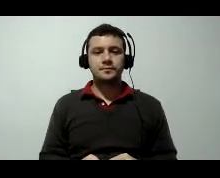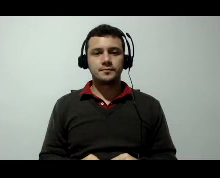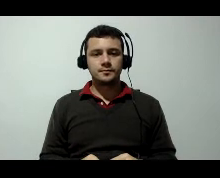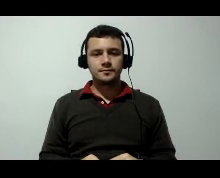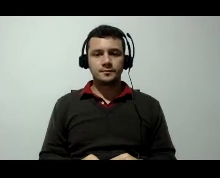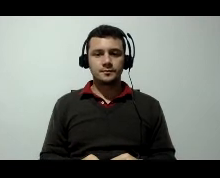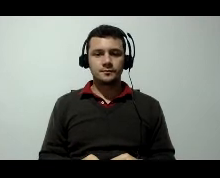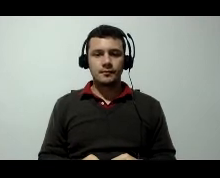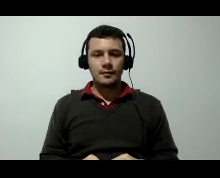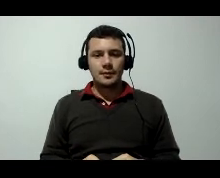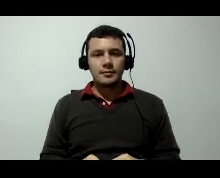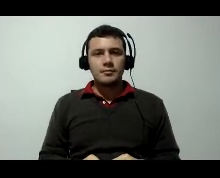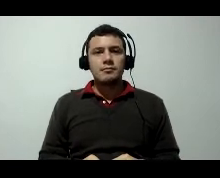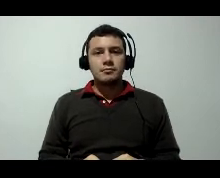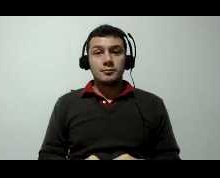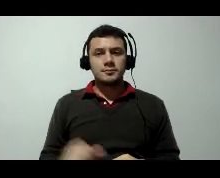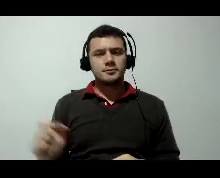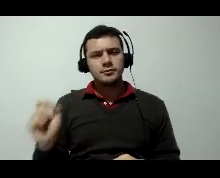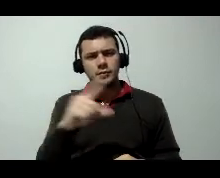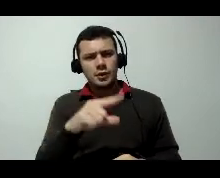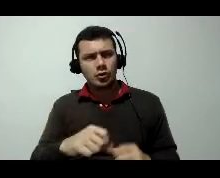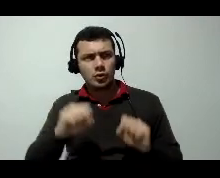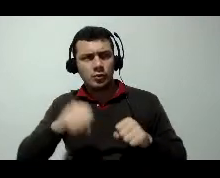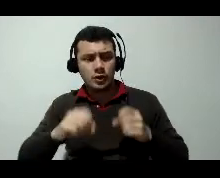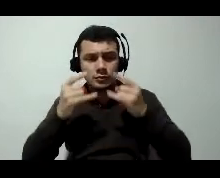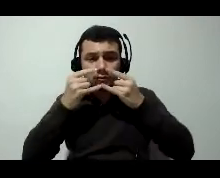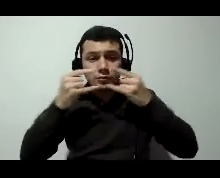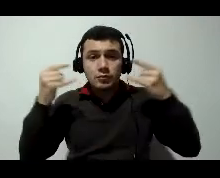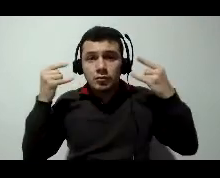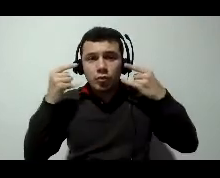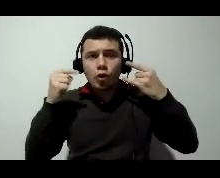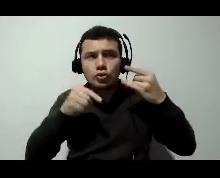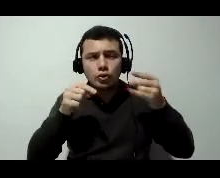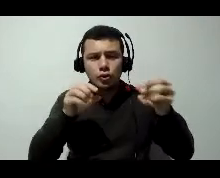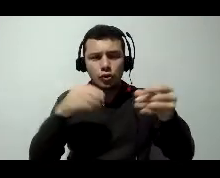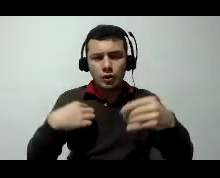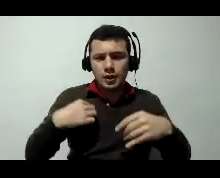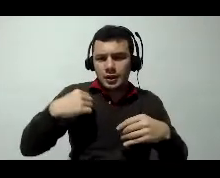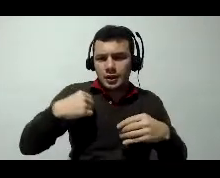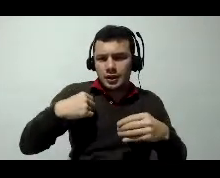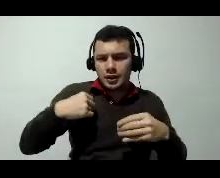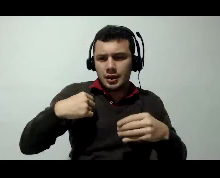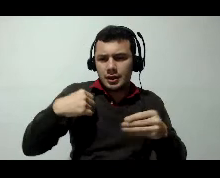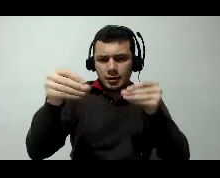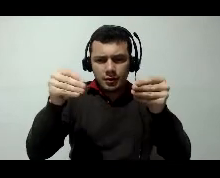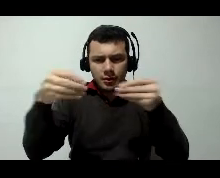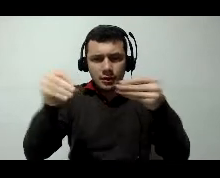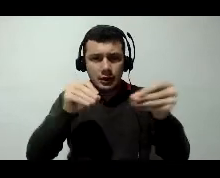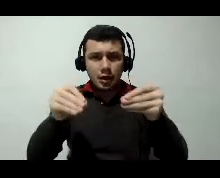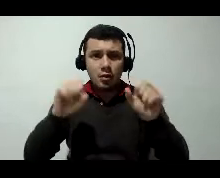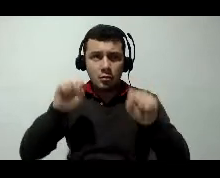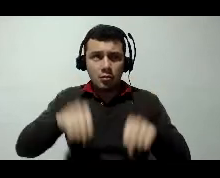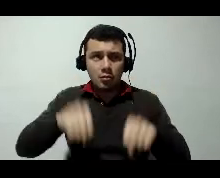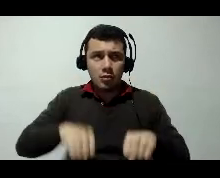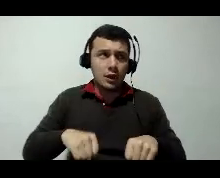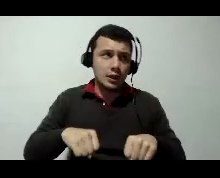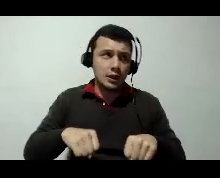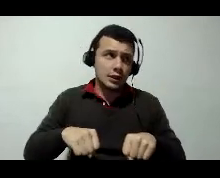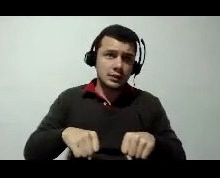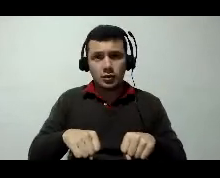¿Se puede implementar tapaboca de tela antifluido? Para personal que no sea del sector salud,